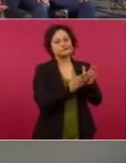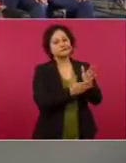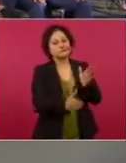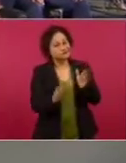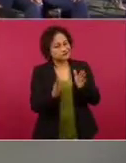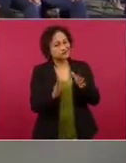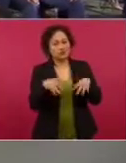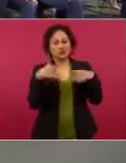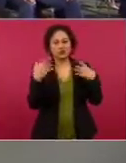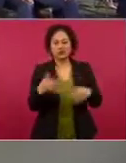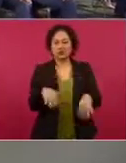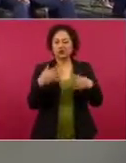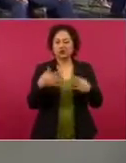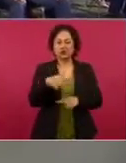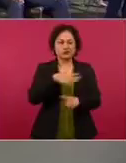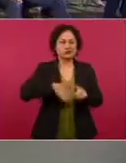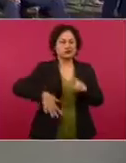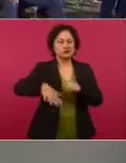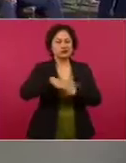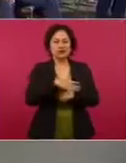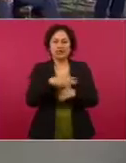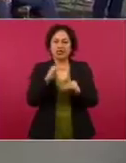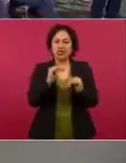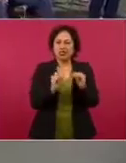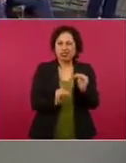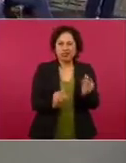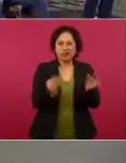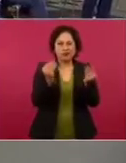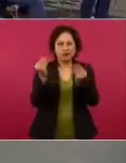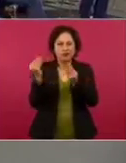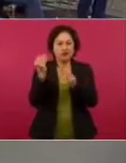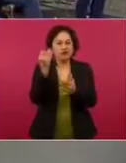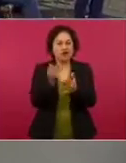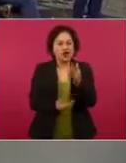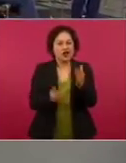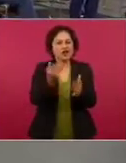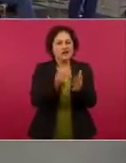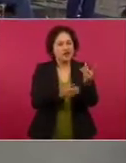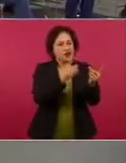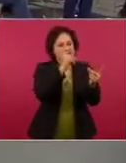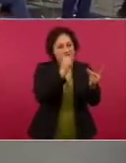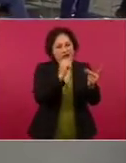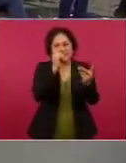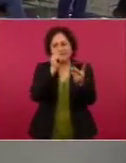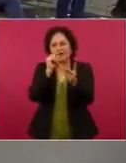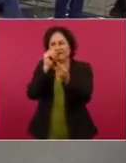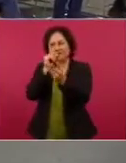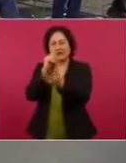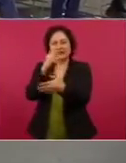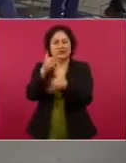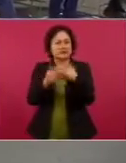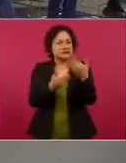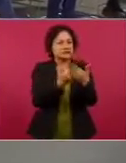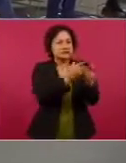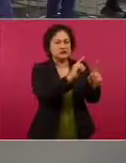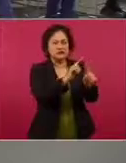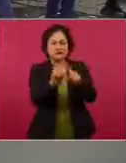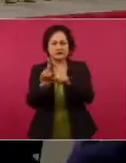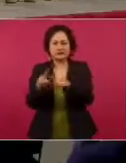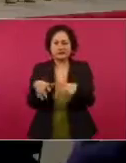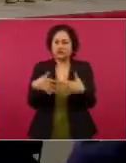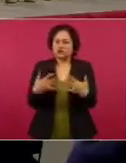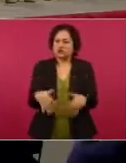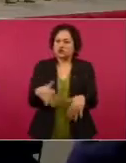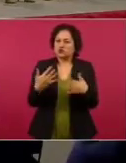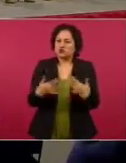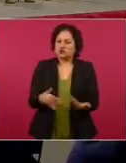carencias, desigualdades, falta de servicios básicos, y México había sido impactado también en ese momento